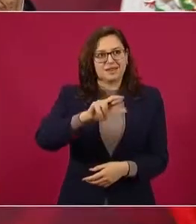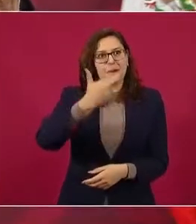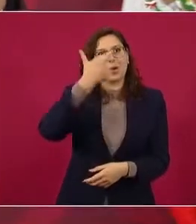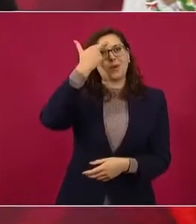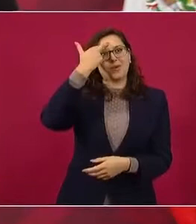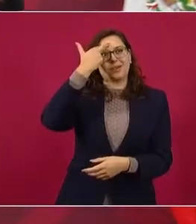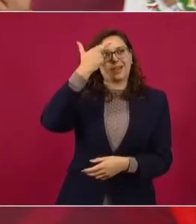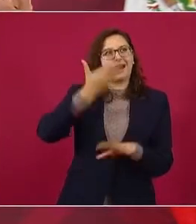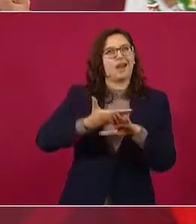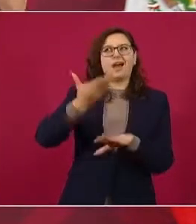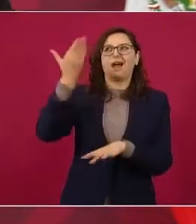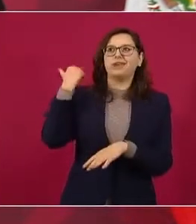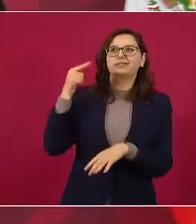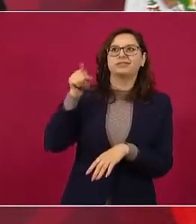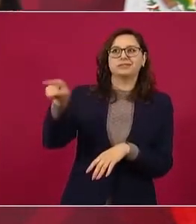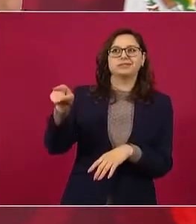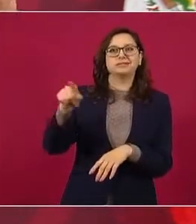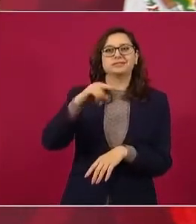Chile